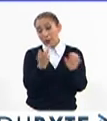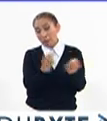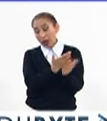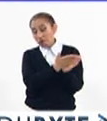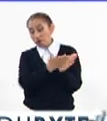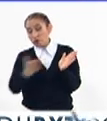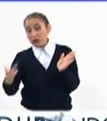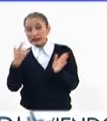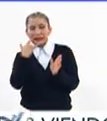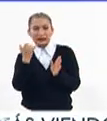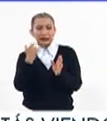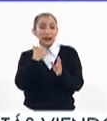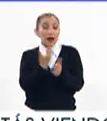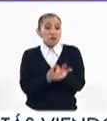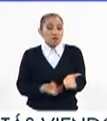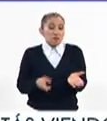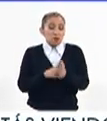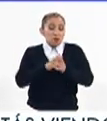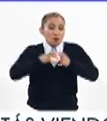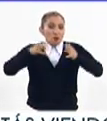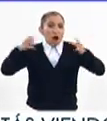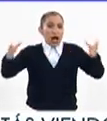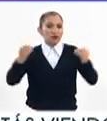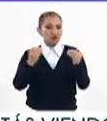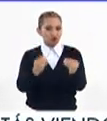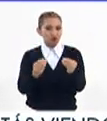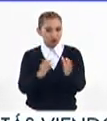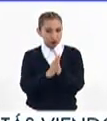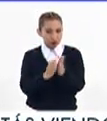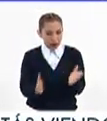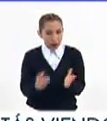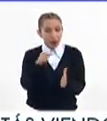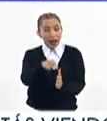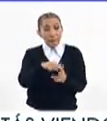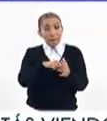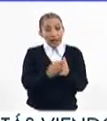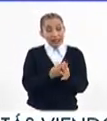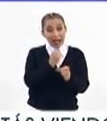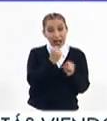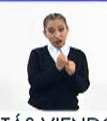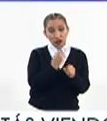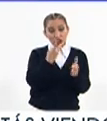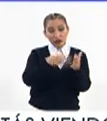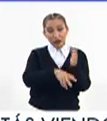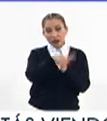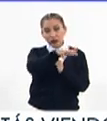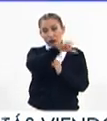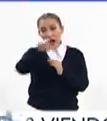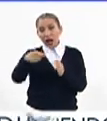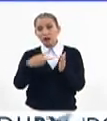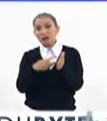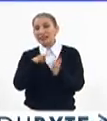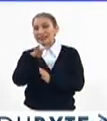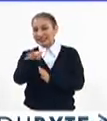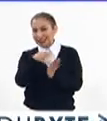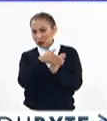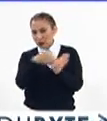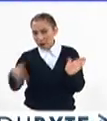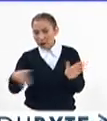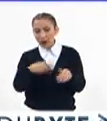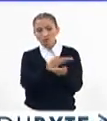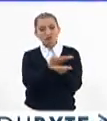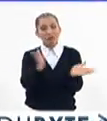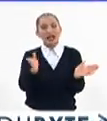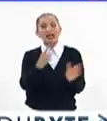años, este esfuerzo se ha multiplicado considerablemente. En el inicio del ciclo escolar 2018-2019,